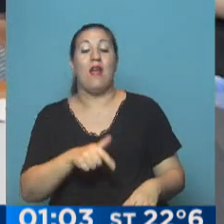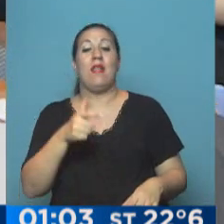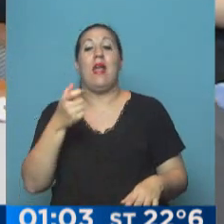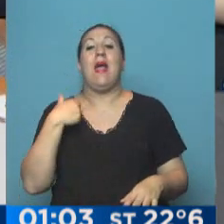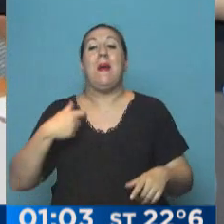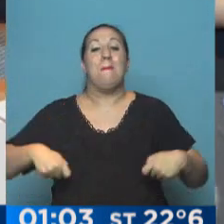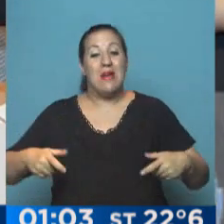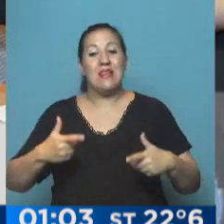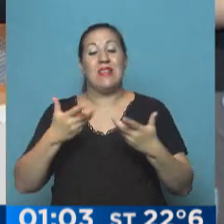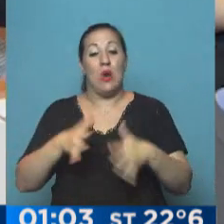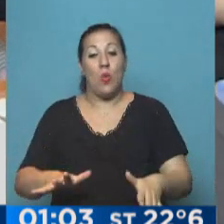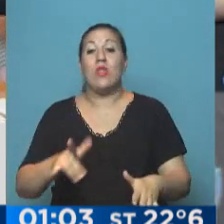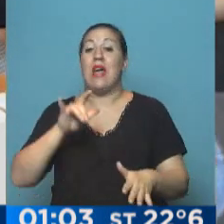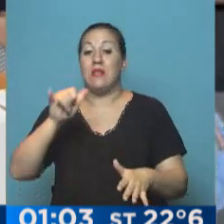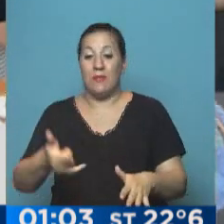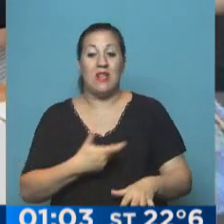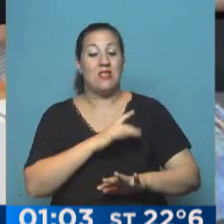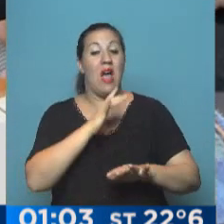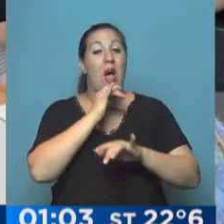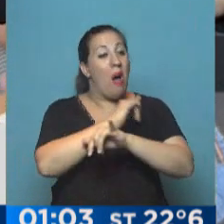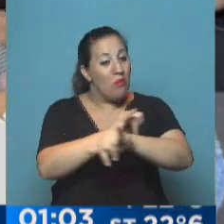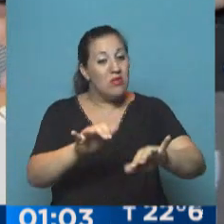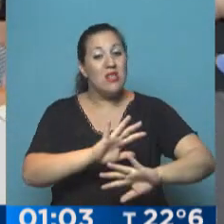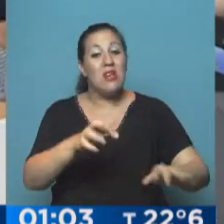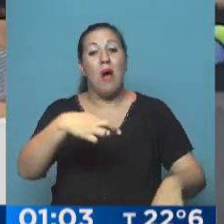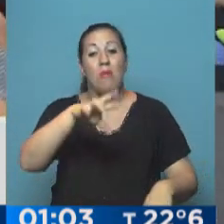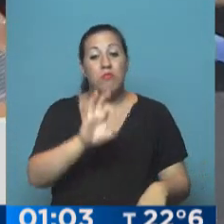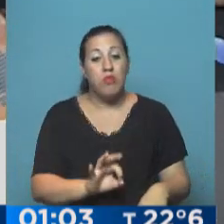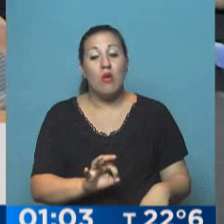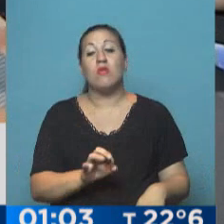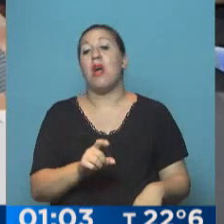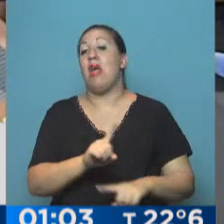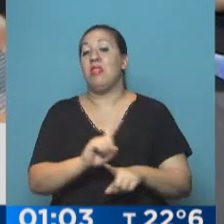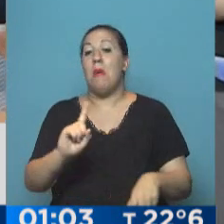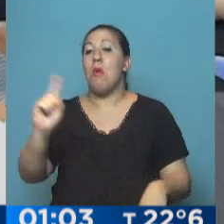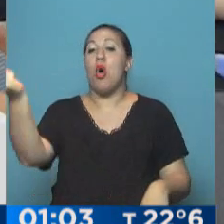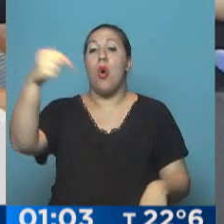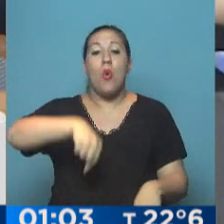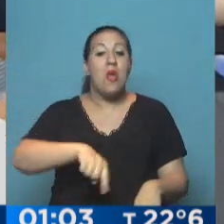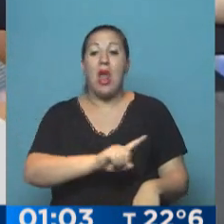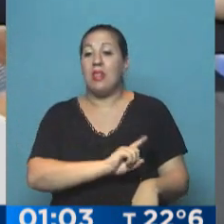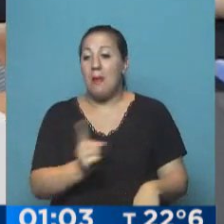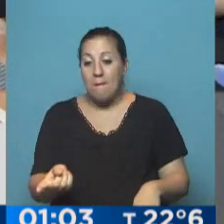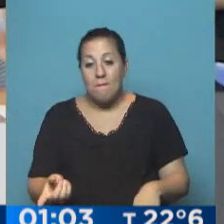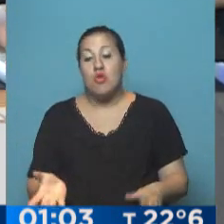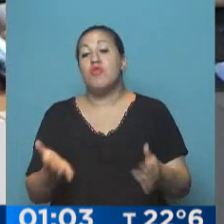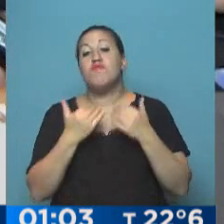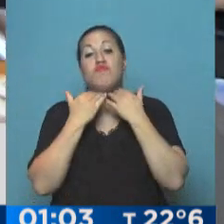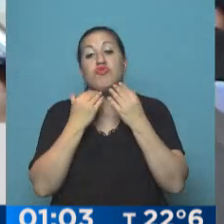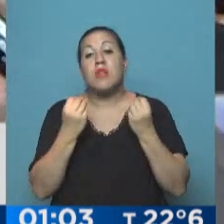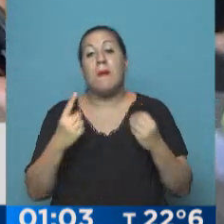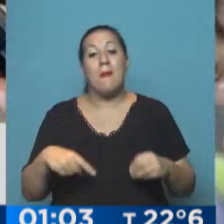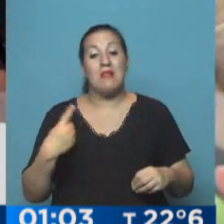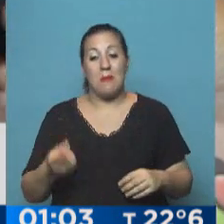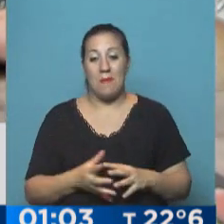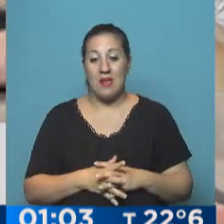se lo comunicamos a los senadores del PRO, se lo comunicamos a todo el mundo y lamentablemente no bajaron tampoco a dar quórum. Así que, bueno, no sé qué va a pasar mañana, ¿no? ¿Van a